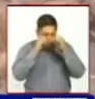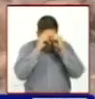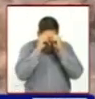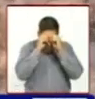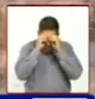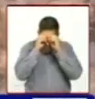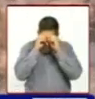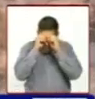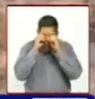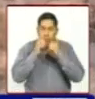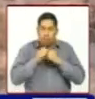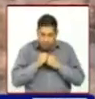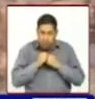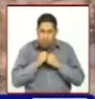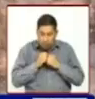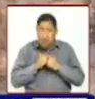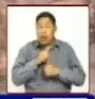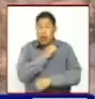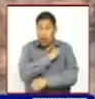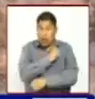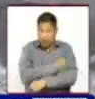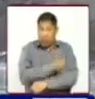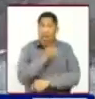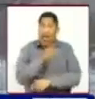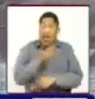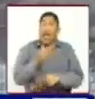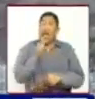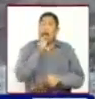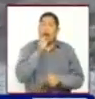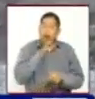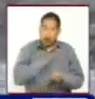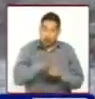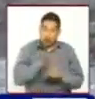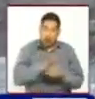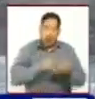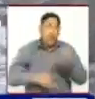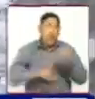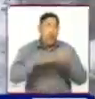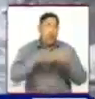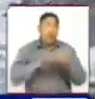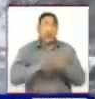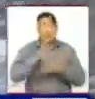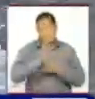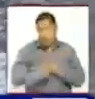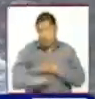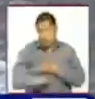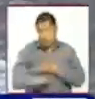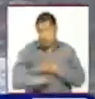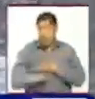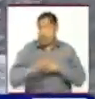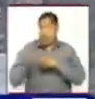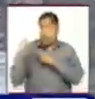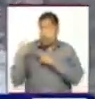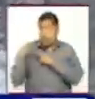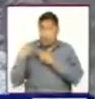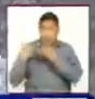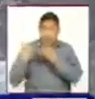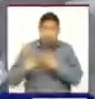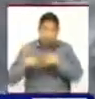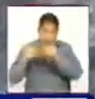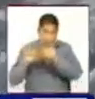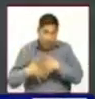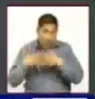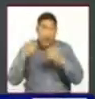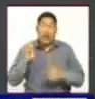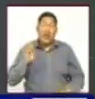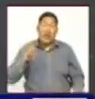diferentes represas, las autoridades ratificaron que hay agua suficiente para La Paz hasta febrero. El interventor de la empresa pública social de agua y